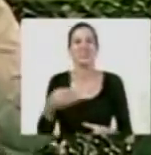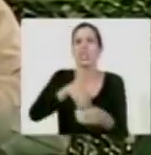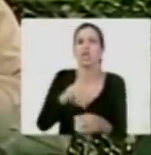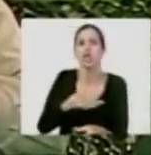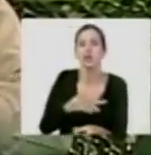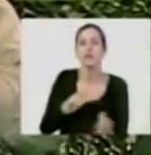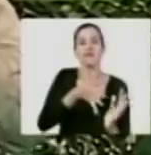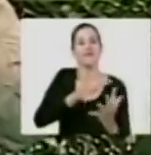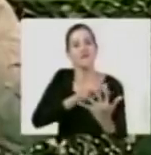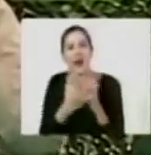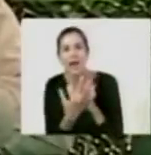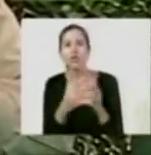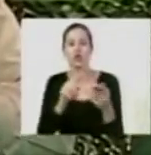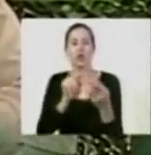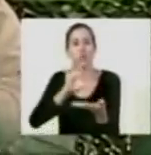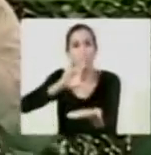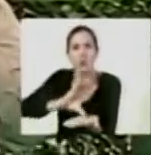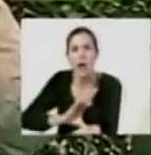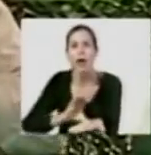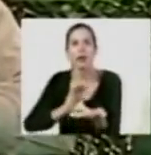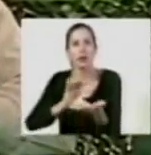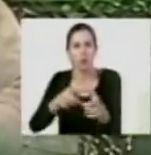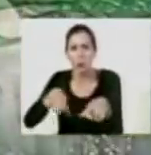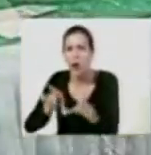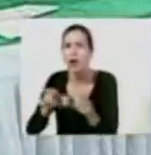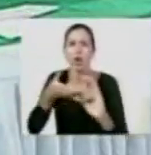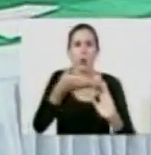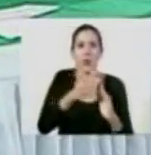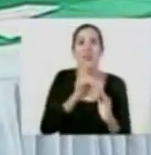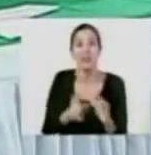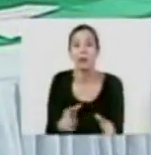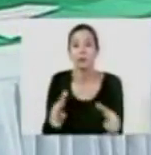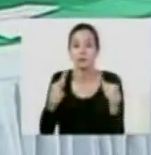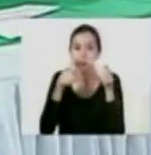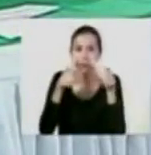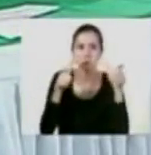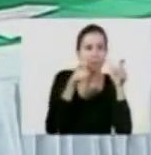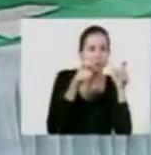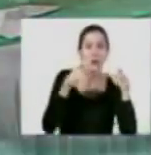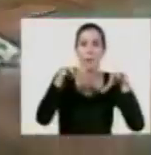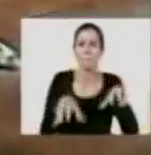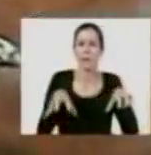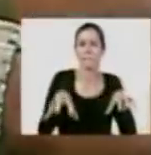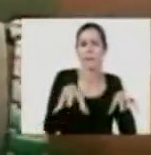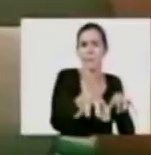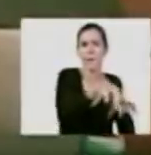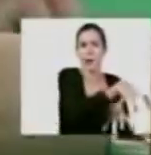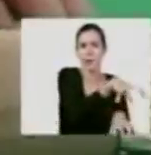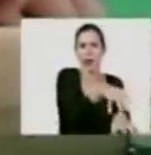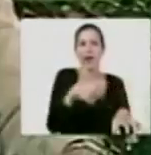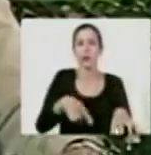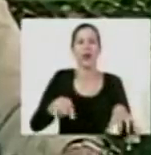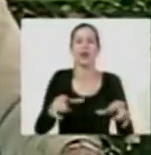las ciudades, en todos los urbanismos, en todas las comunidades, en todos los campos, todo el país con cuadrantes de